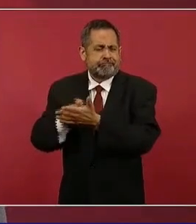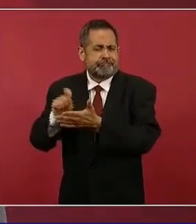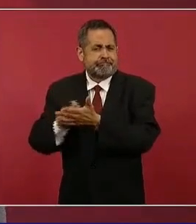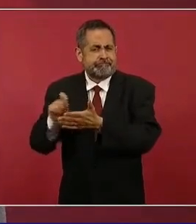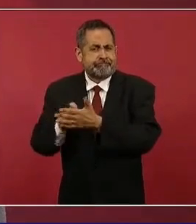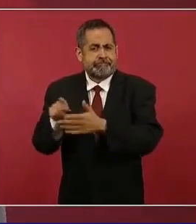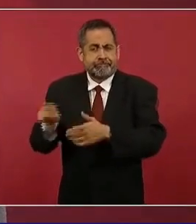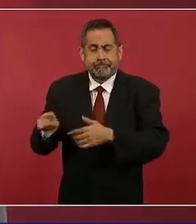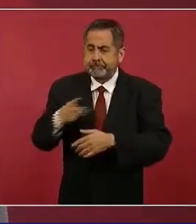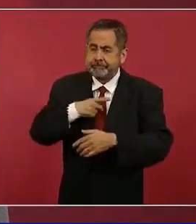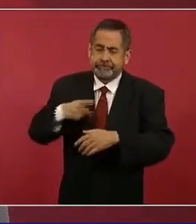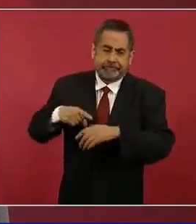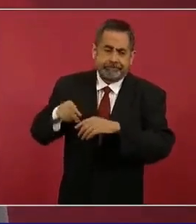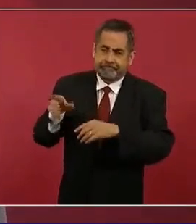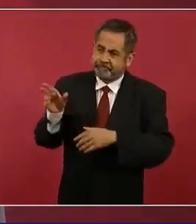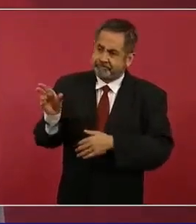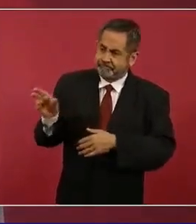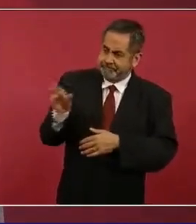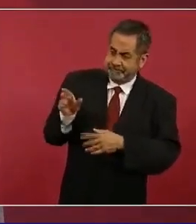que deben de ser